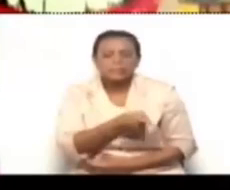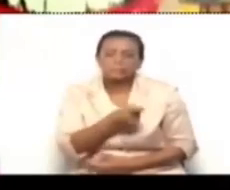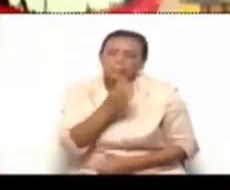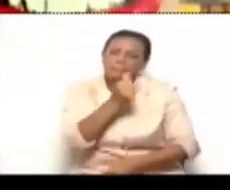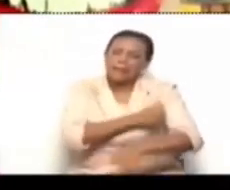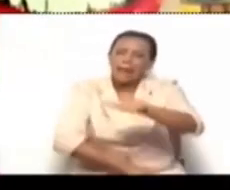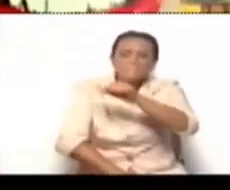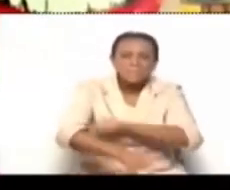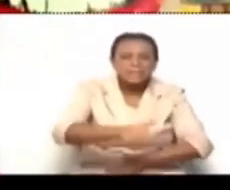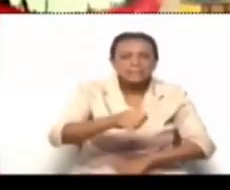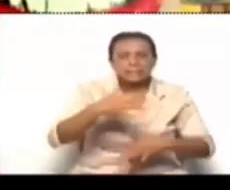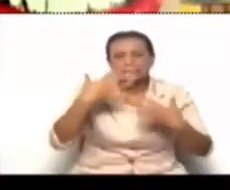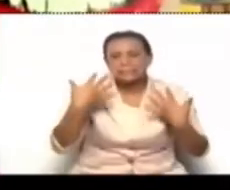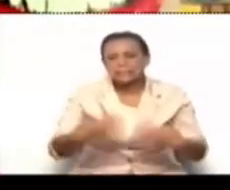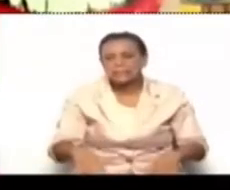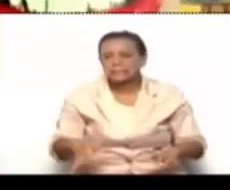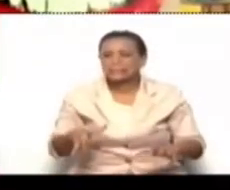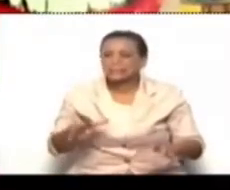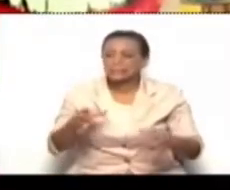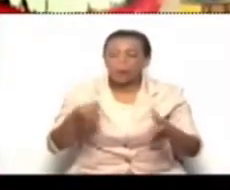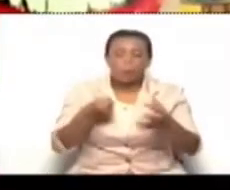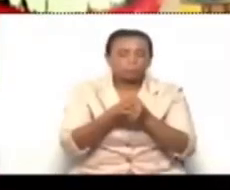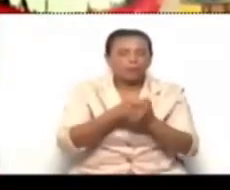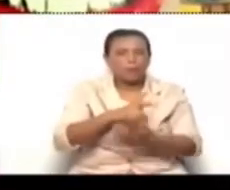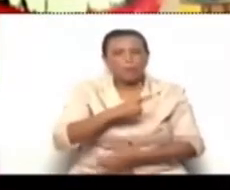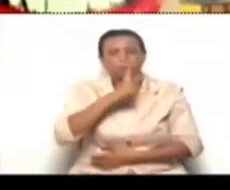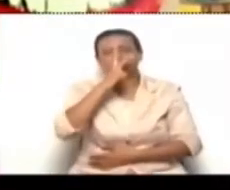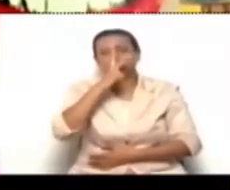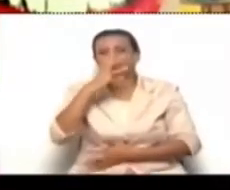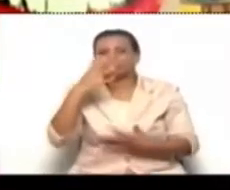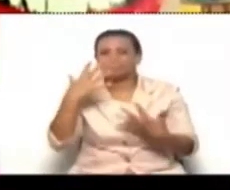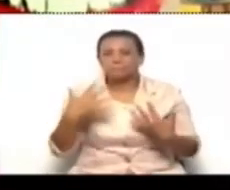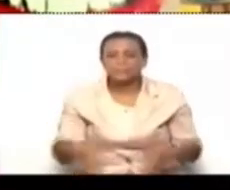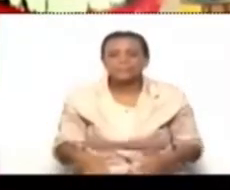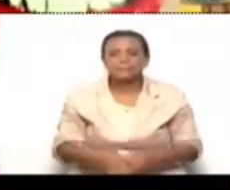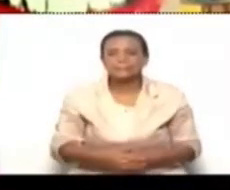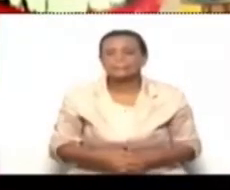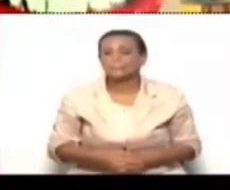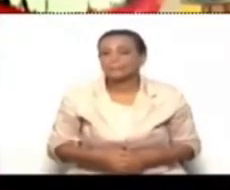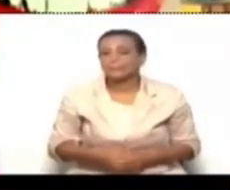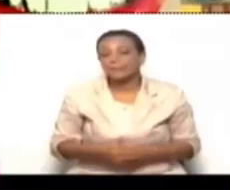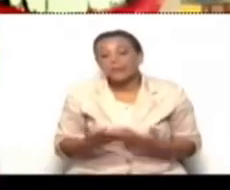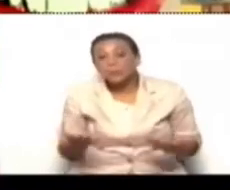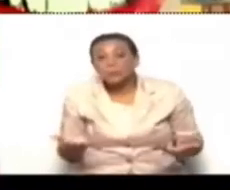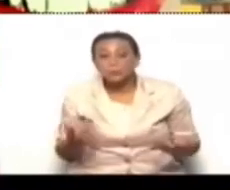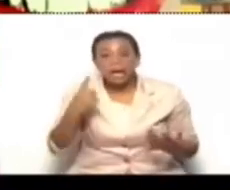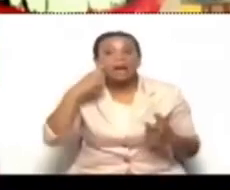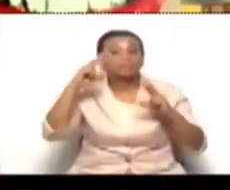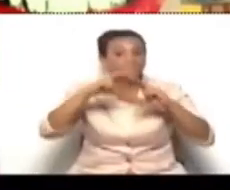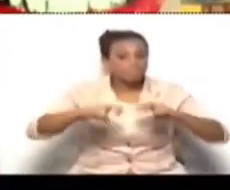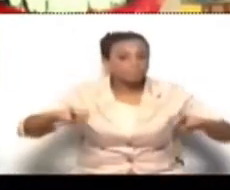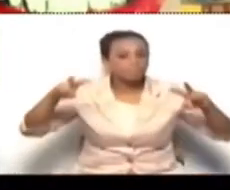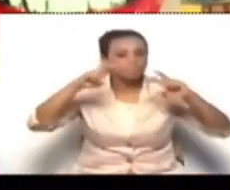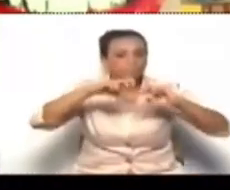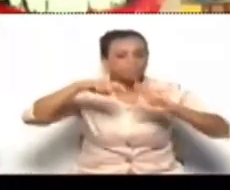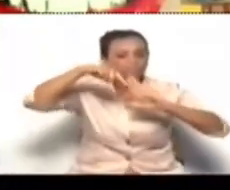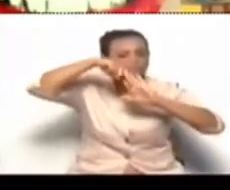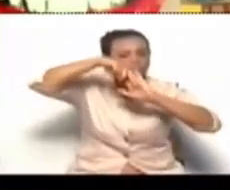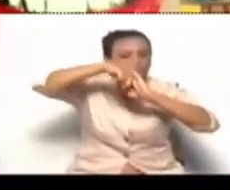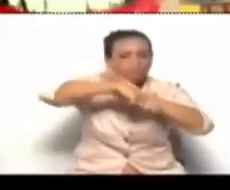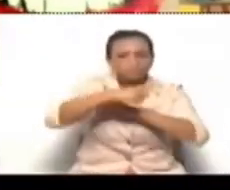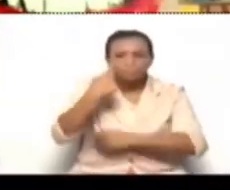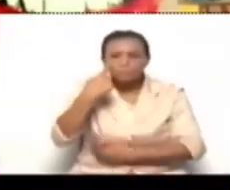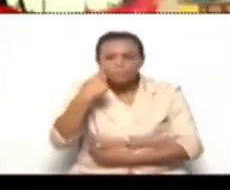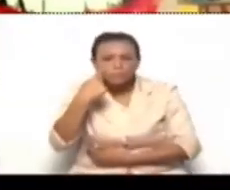heridos en este atentado terrorista que está siendo investigado.